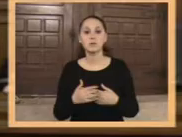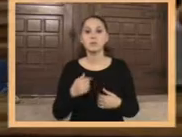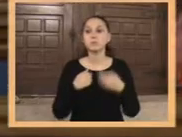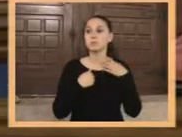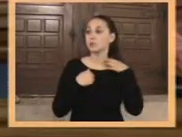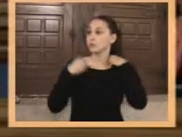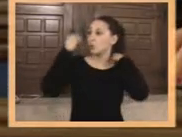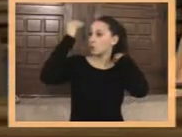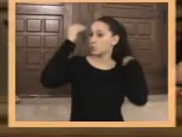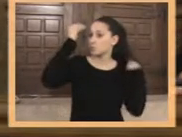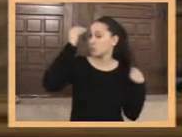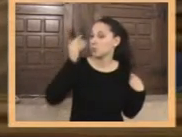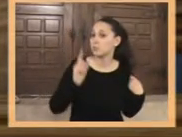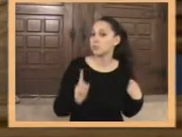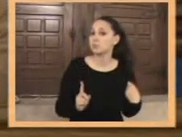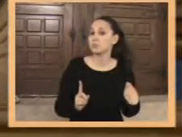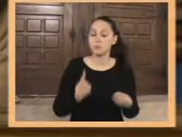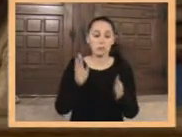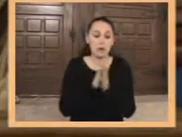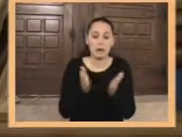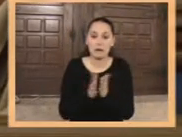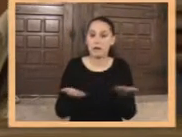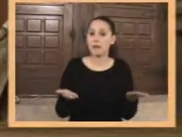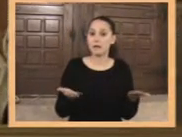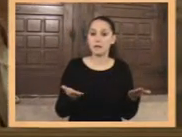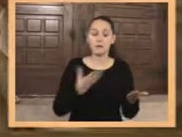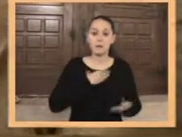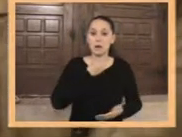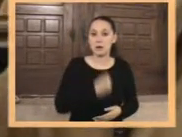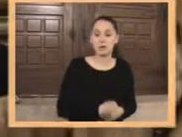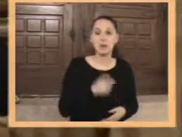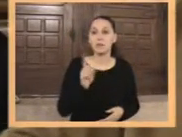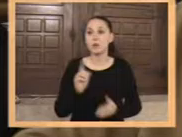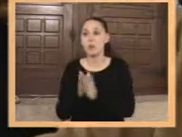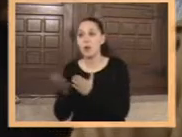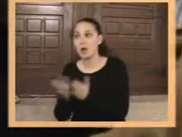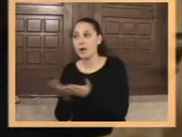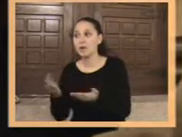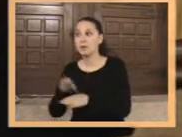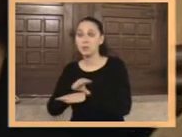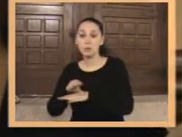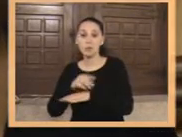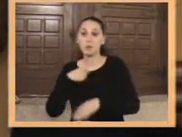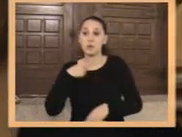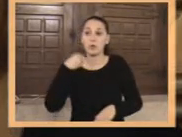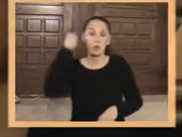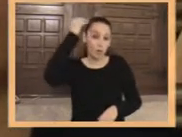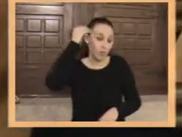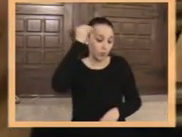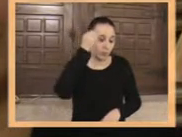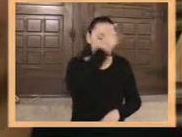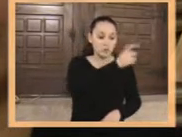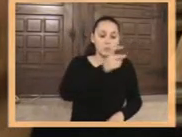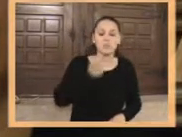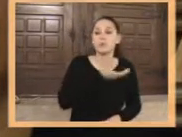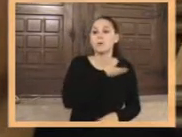pienso tanto en la agenda del señor alcalde ni en la agenda de los señores y señores concejales. Yo pienso precisamente en la ciudadanía de